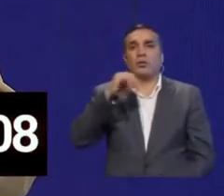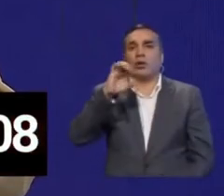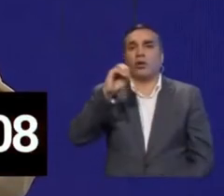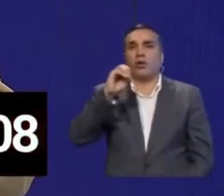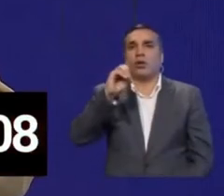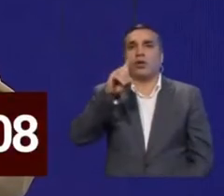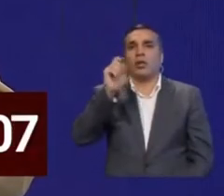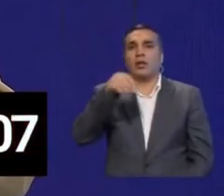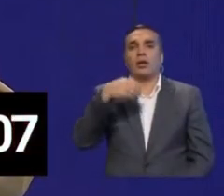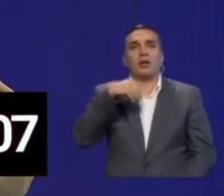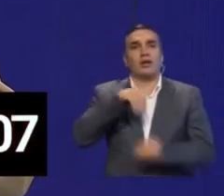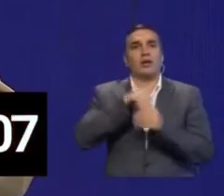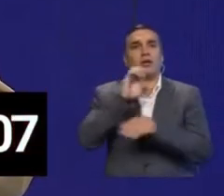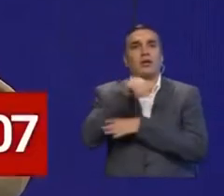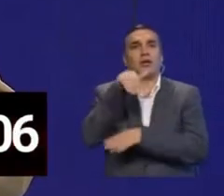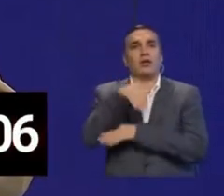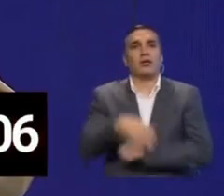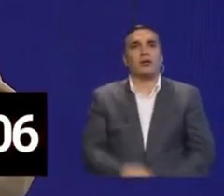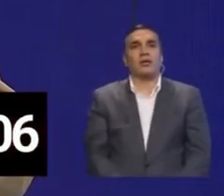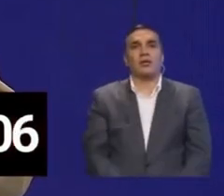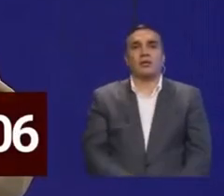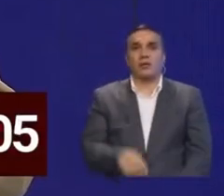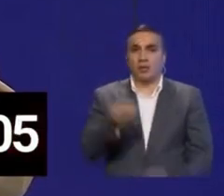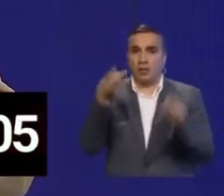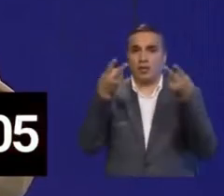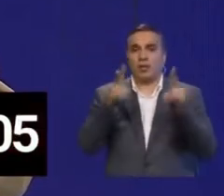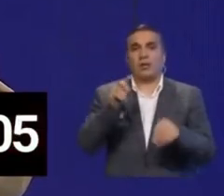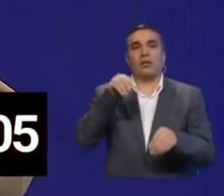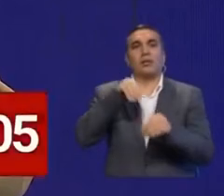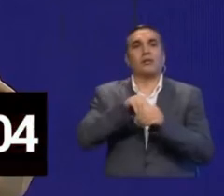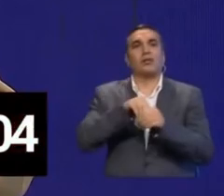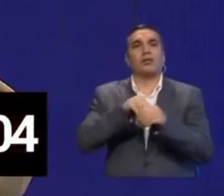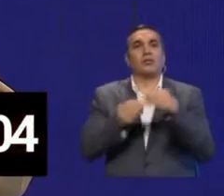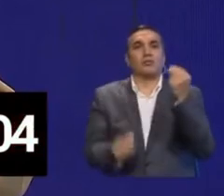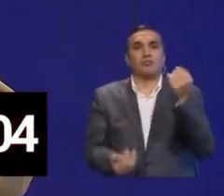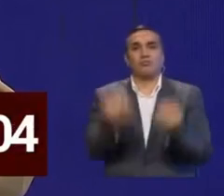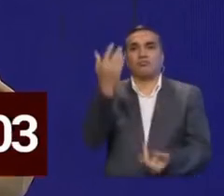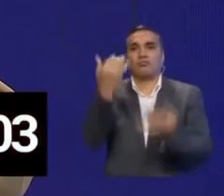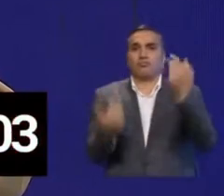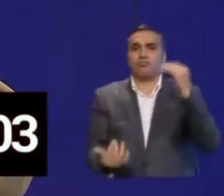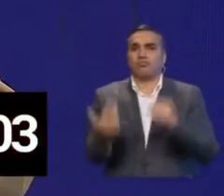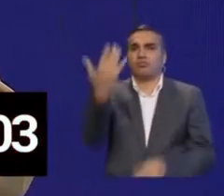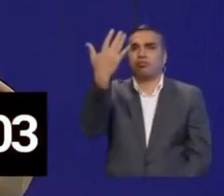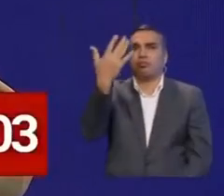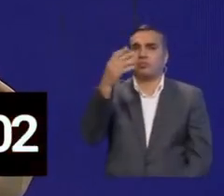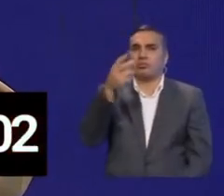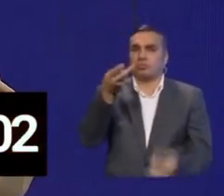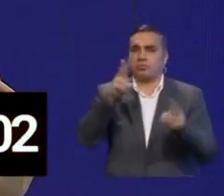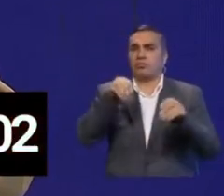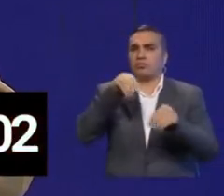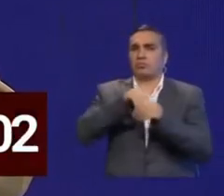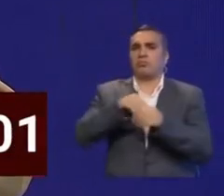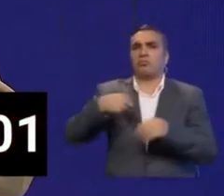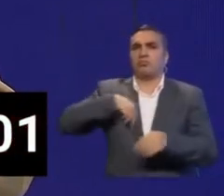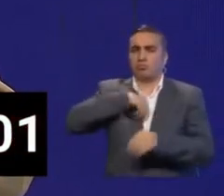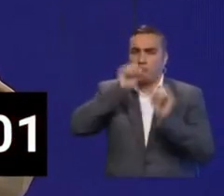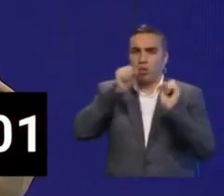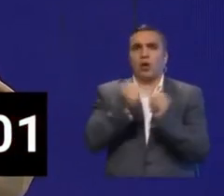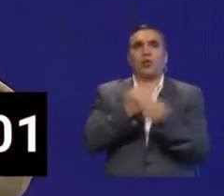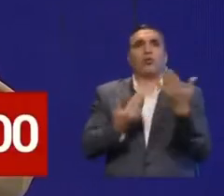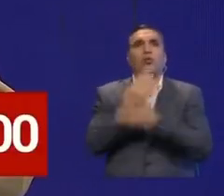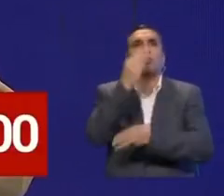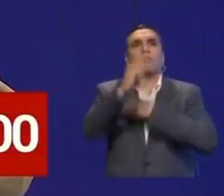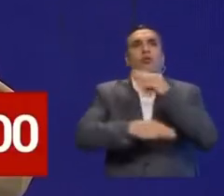Eso es lo que debe ser el Ecuador. Y lógicamente la refinería será parte de la historia que marque un nuevo